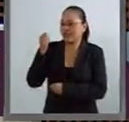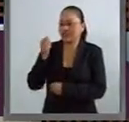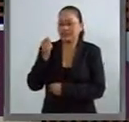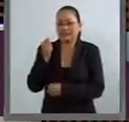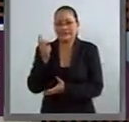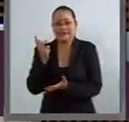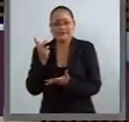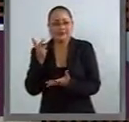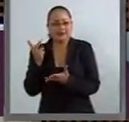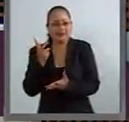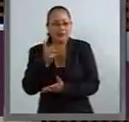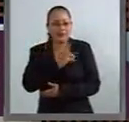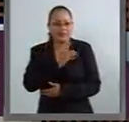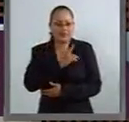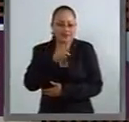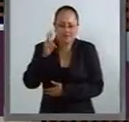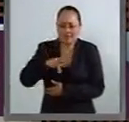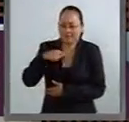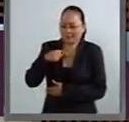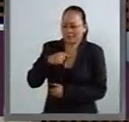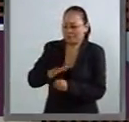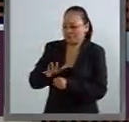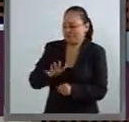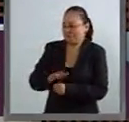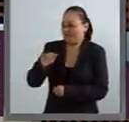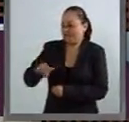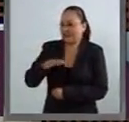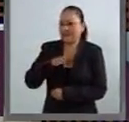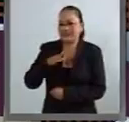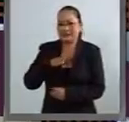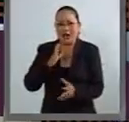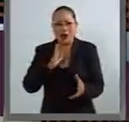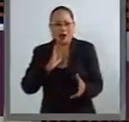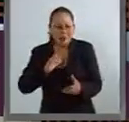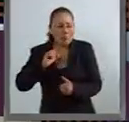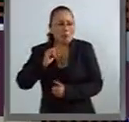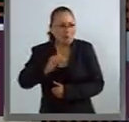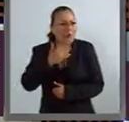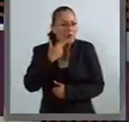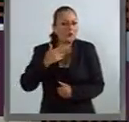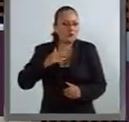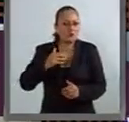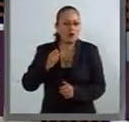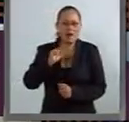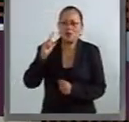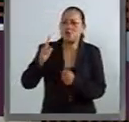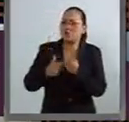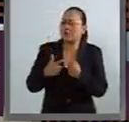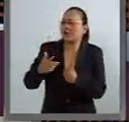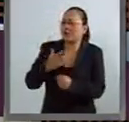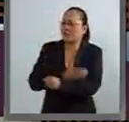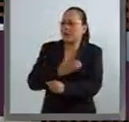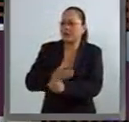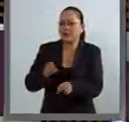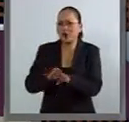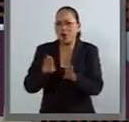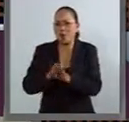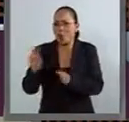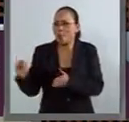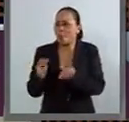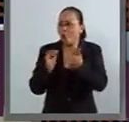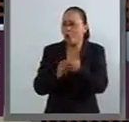aventada con las nuevas tecnologías, yo me arriesgo. Incluso hay compañeros que me dicen, oye, ¿cómo subes